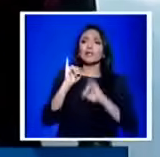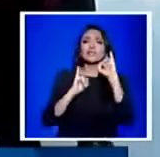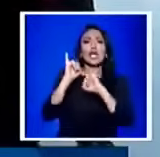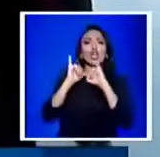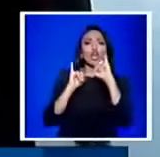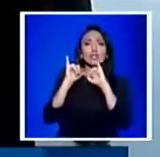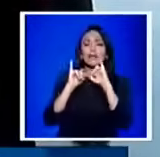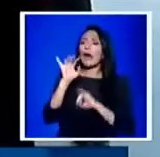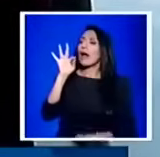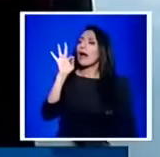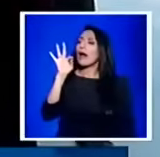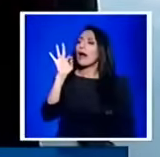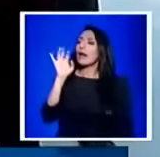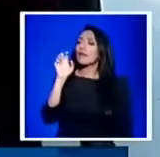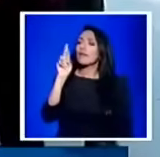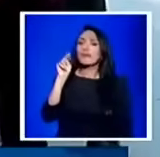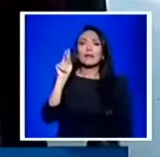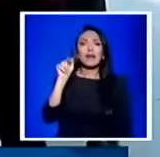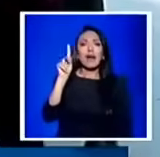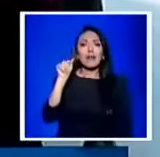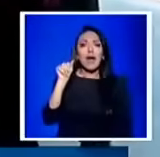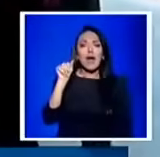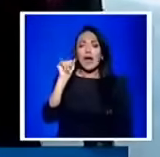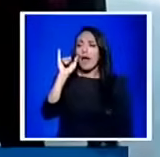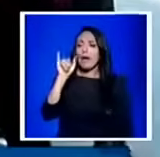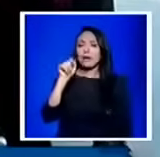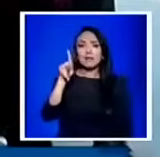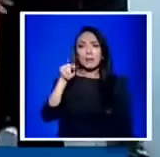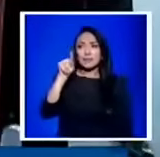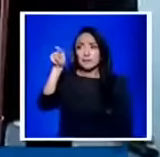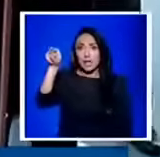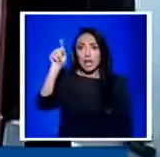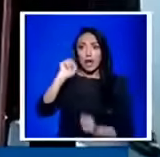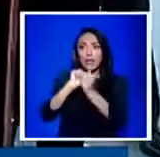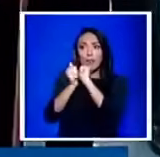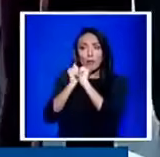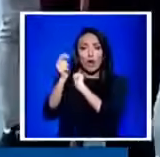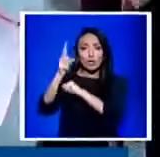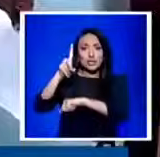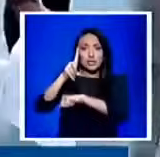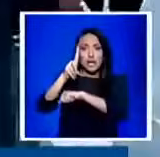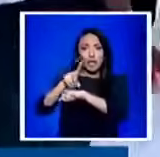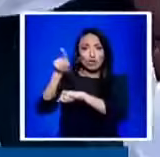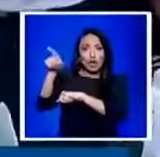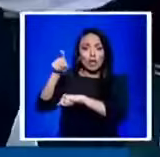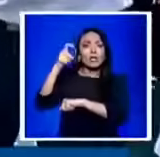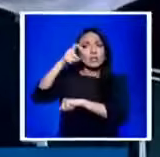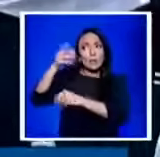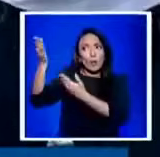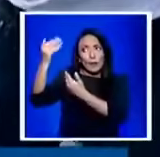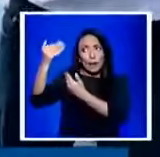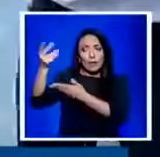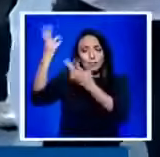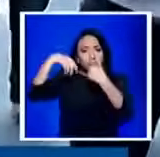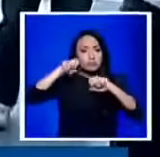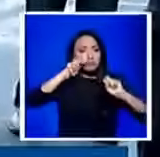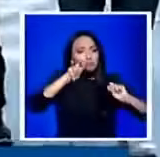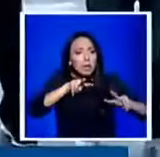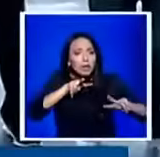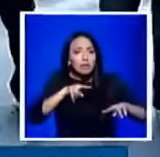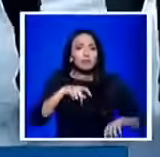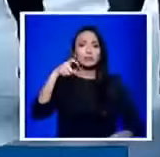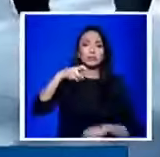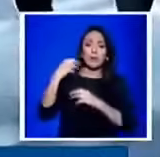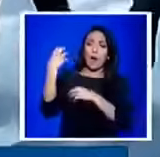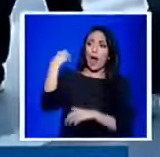Fernanda Yepes también, que es directora de deportes del Distrito Metropolitano, que se den una vuelta y que hagan cumplir las